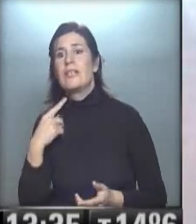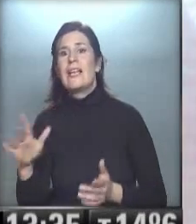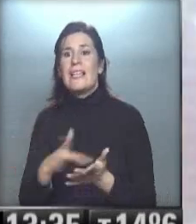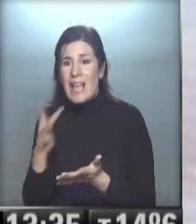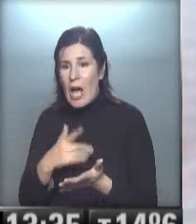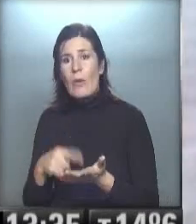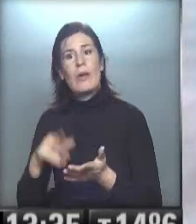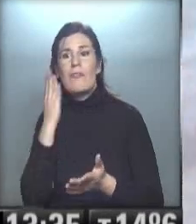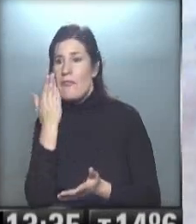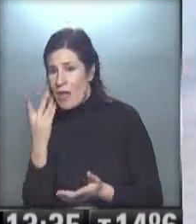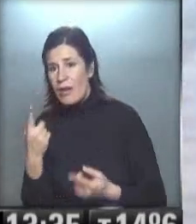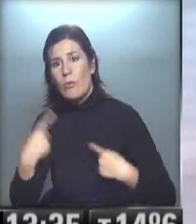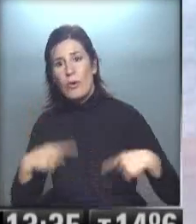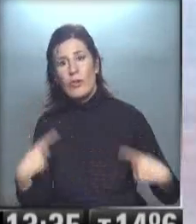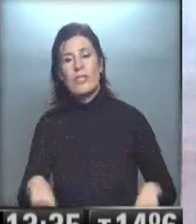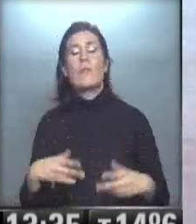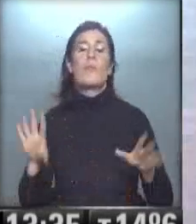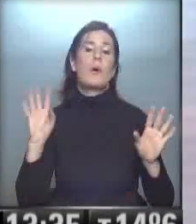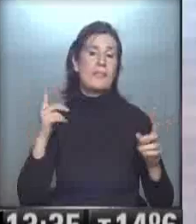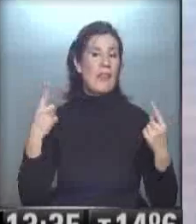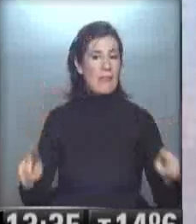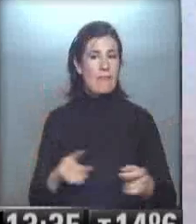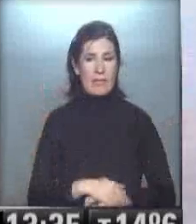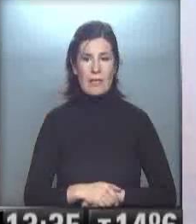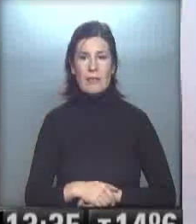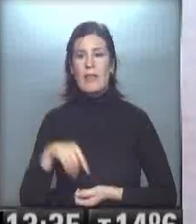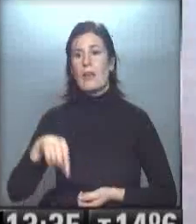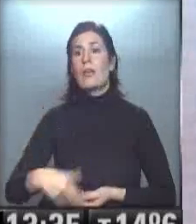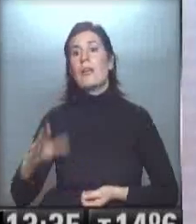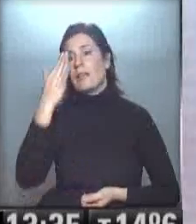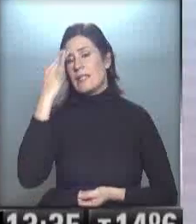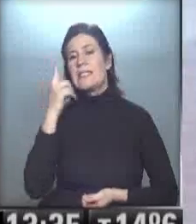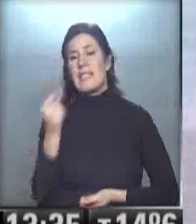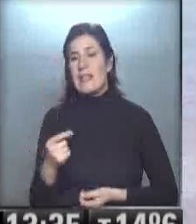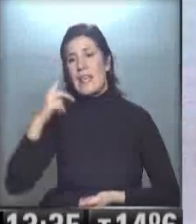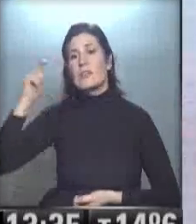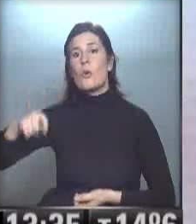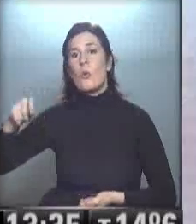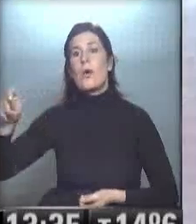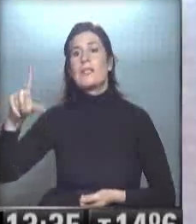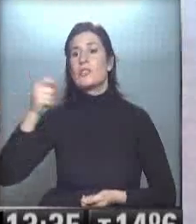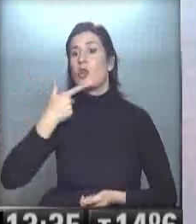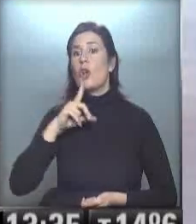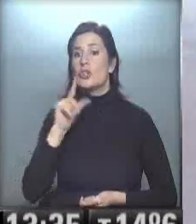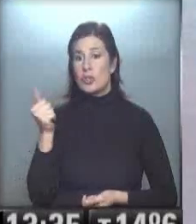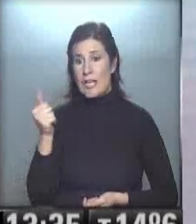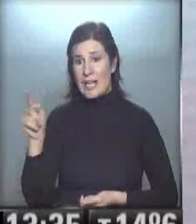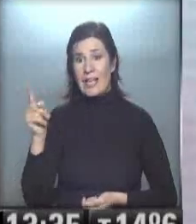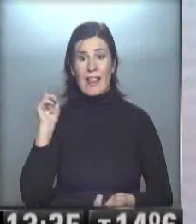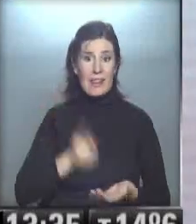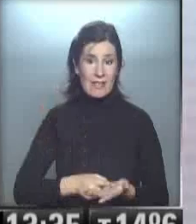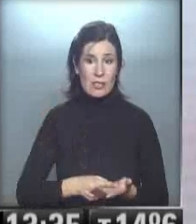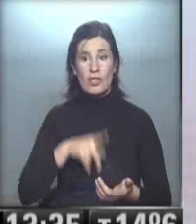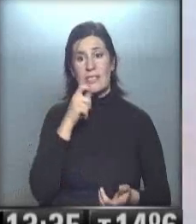nena, las cosas podrían ser distintas. Por ahora hay 15 días hasta que el juez Ricardo Costa determine si le